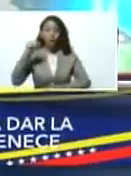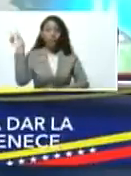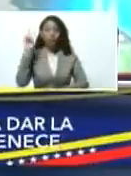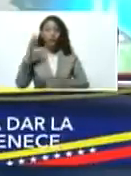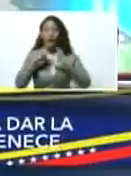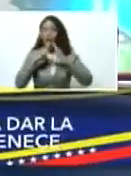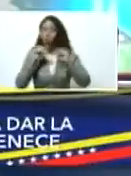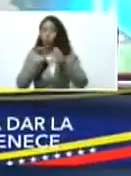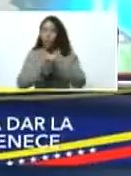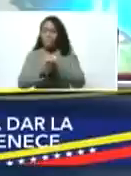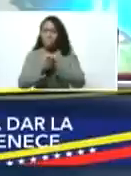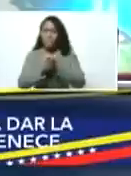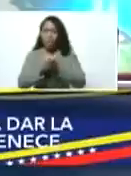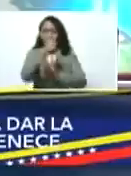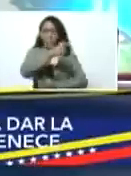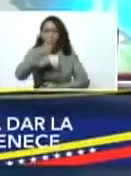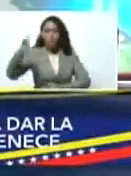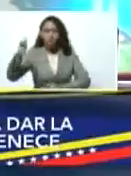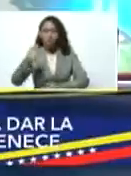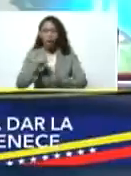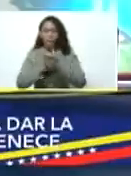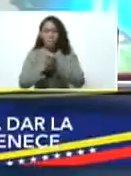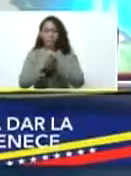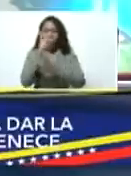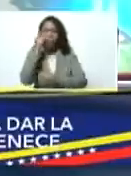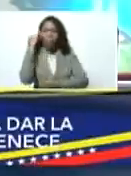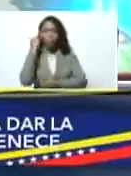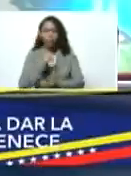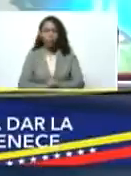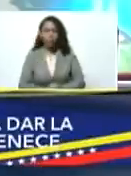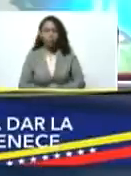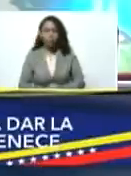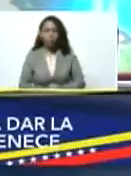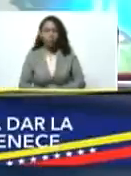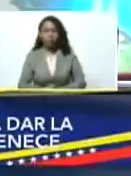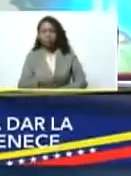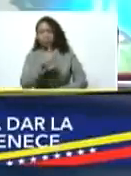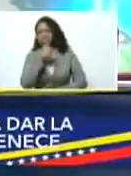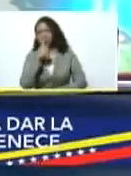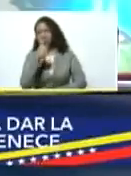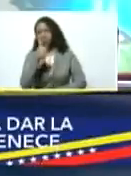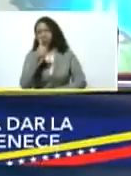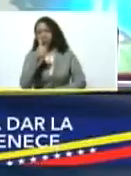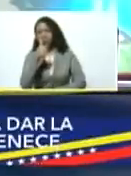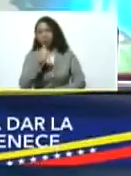todos, compatriotas, ciudadanos, ciudadanas, amigos, amigas. Está bien, muy bien.